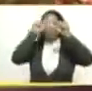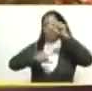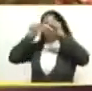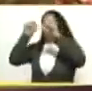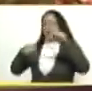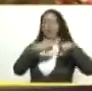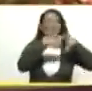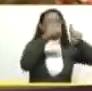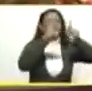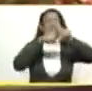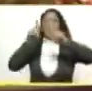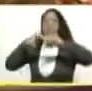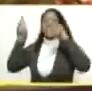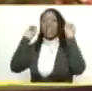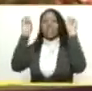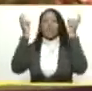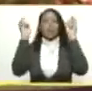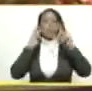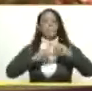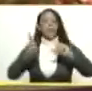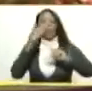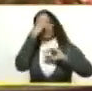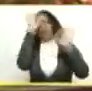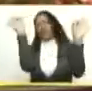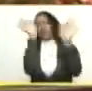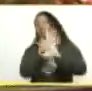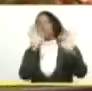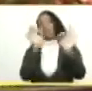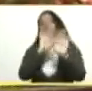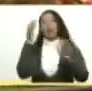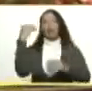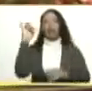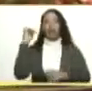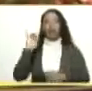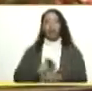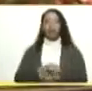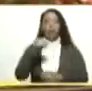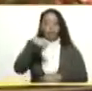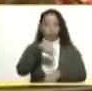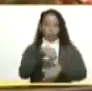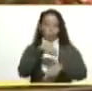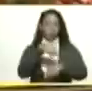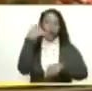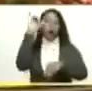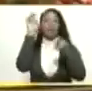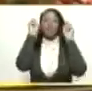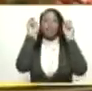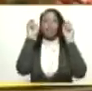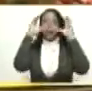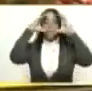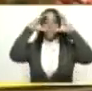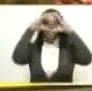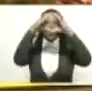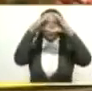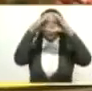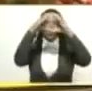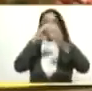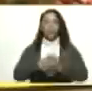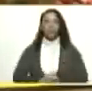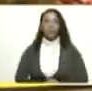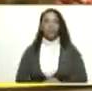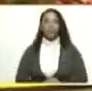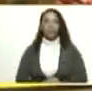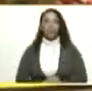temas, pero sin lugar a dudas, en este momento hay un tema central